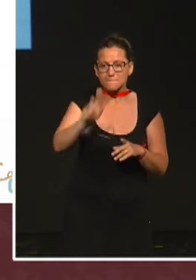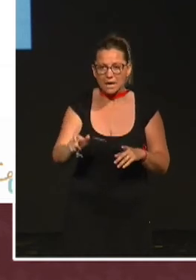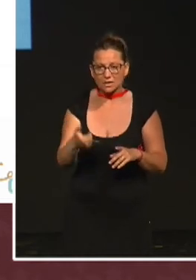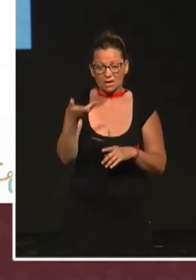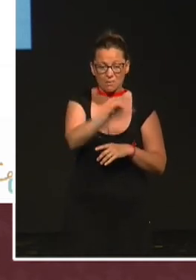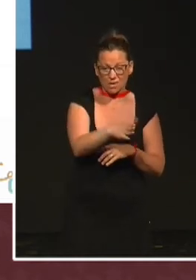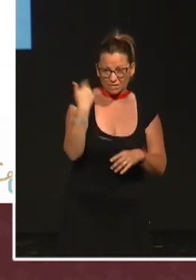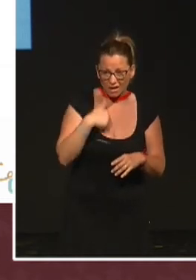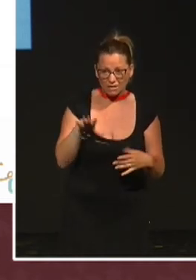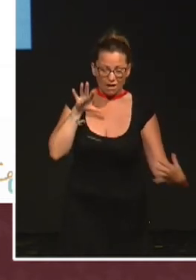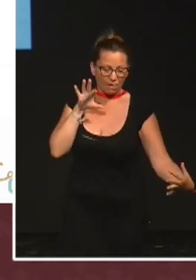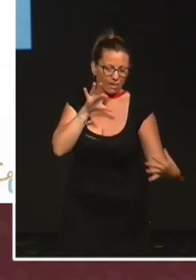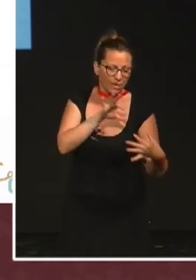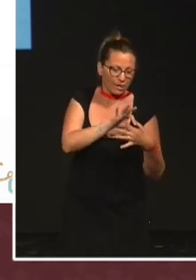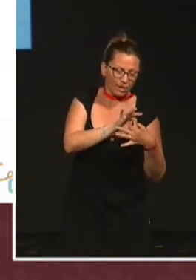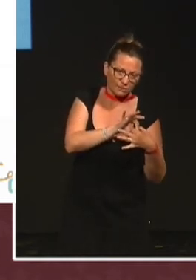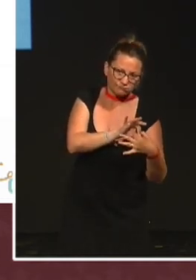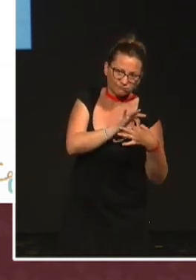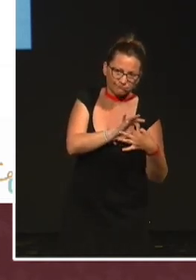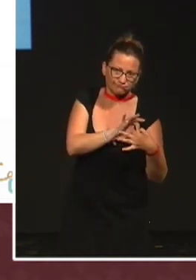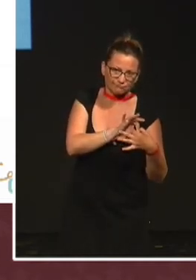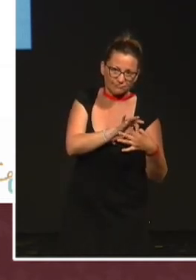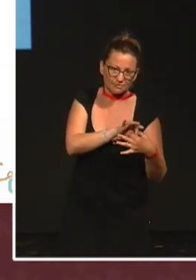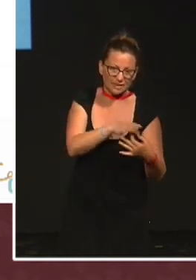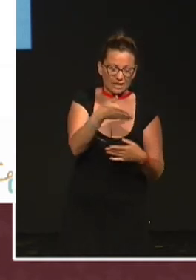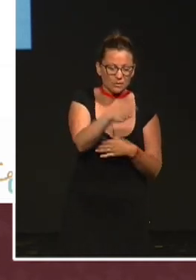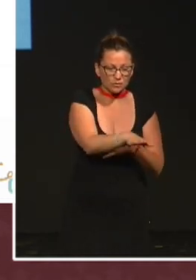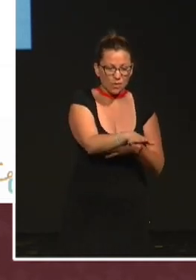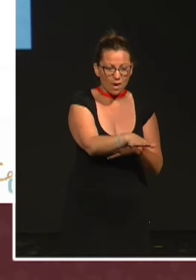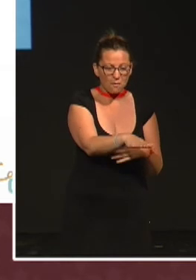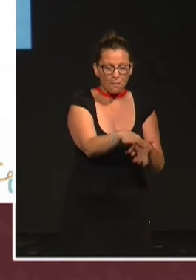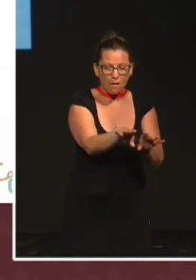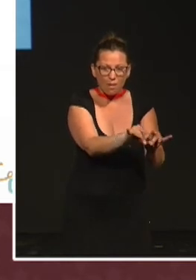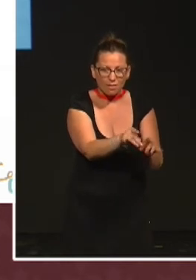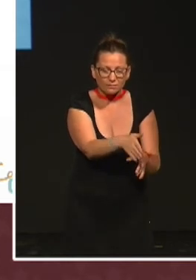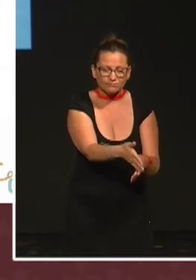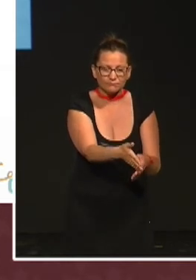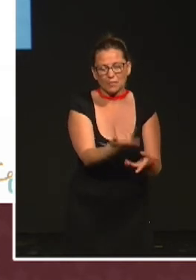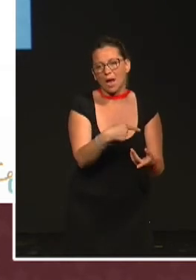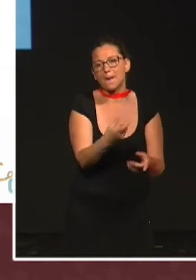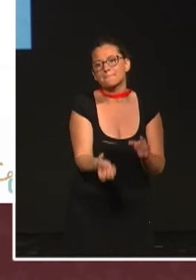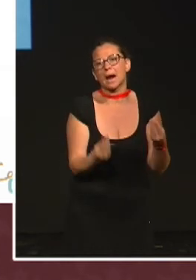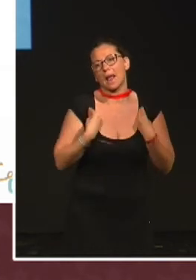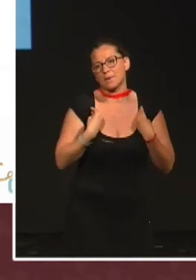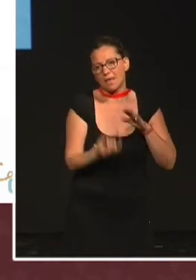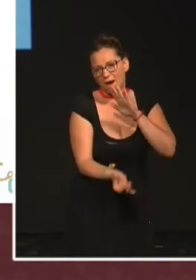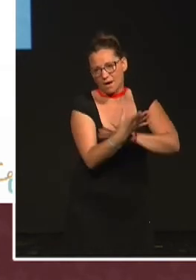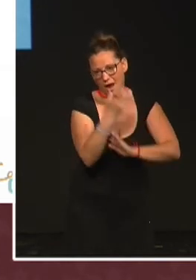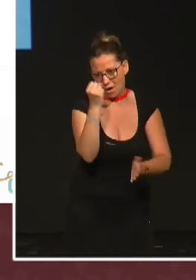fallecido, utilizando, digamos, sus restos para volver a generar vida, aunque sea vida vegetal. De